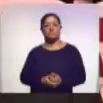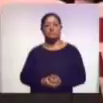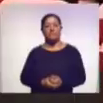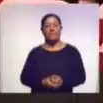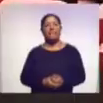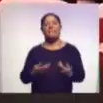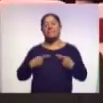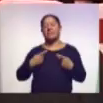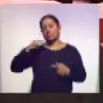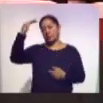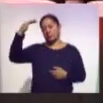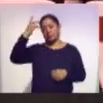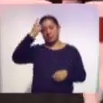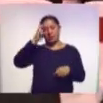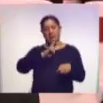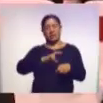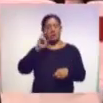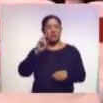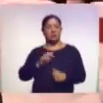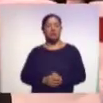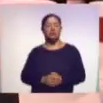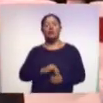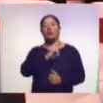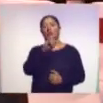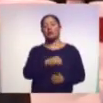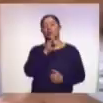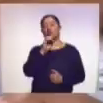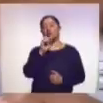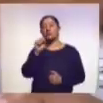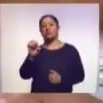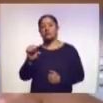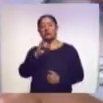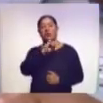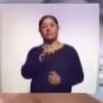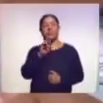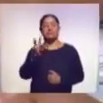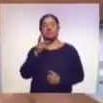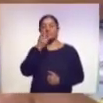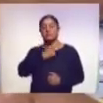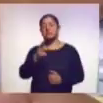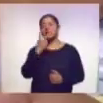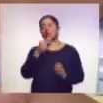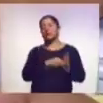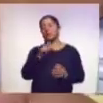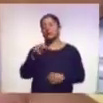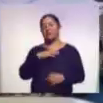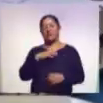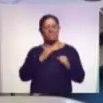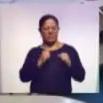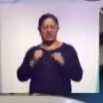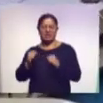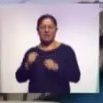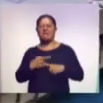El director del Instituto Tlaxcalteca para la Educación de los Adultos, José Javier Vázquez, destacó que para el 2020 se fortalecerán diversos